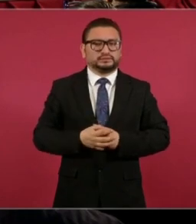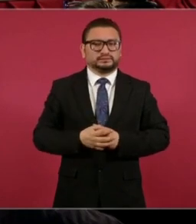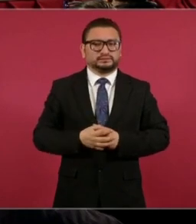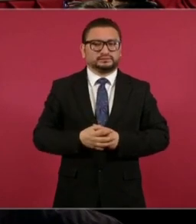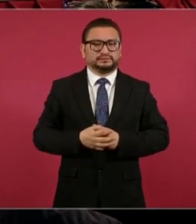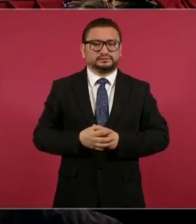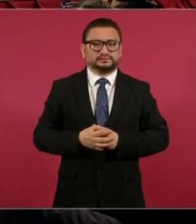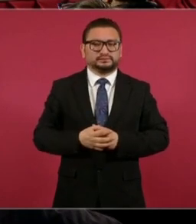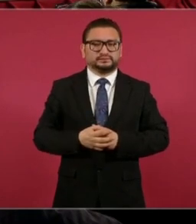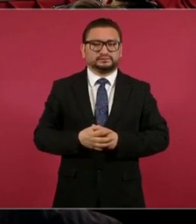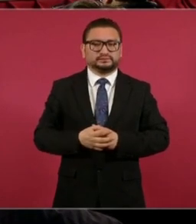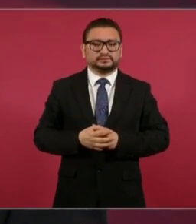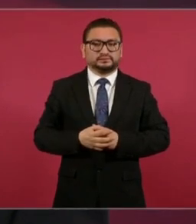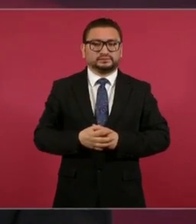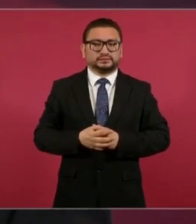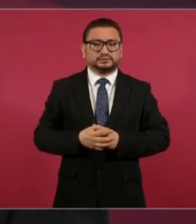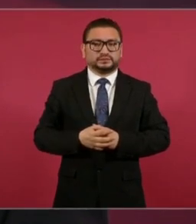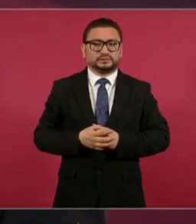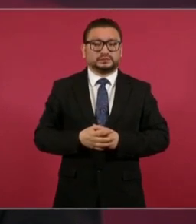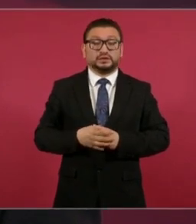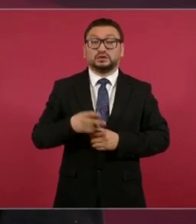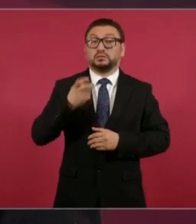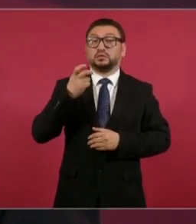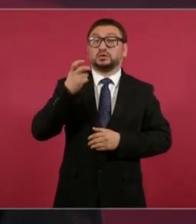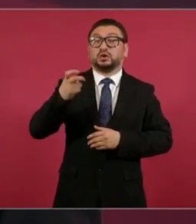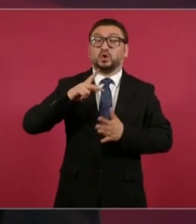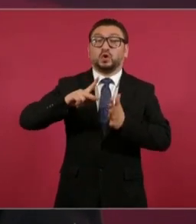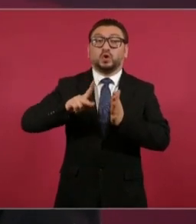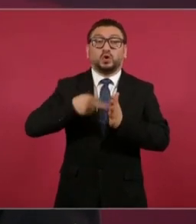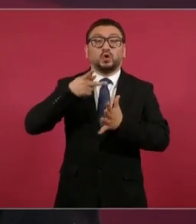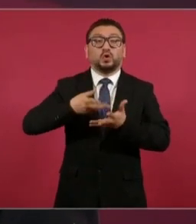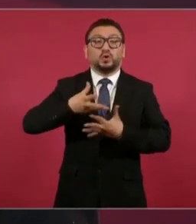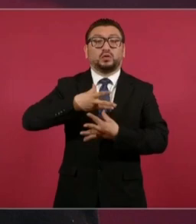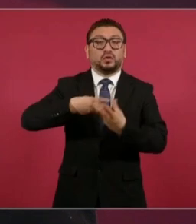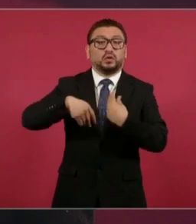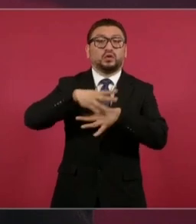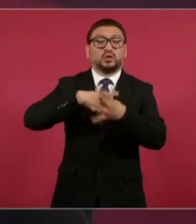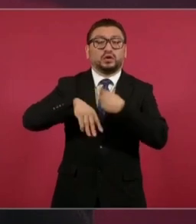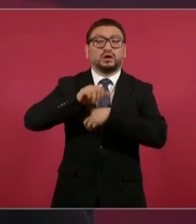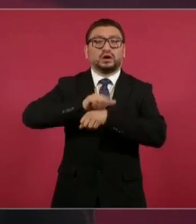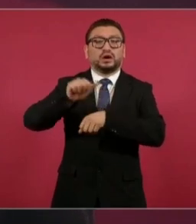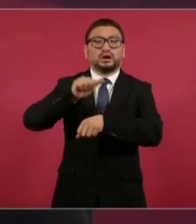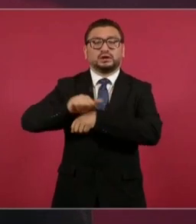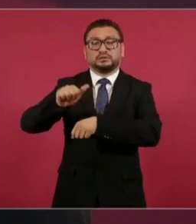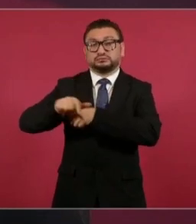manera vamos a reactivar la economía de